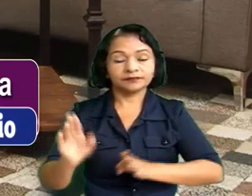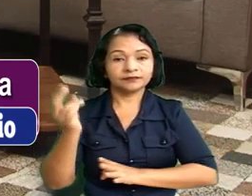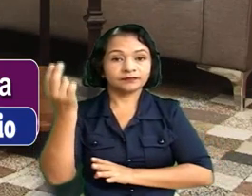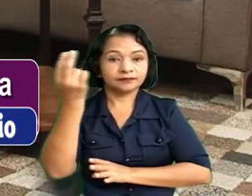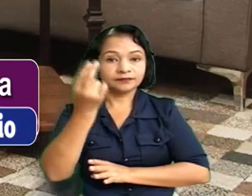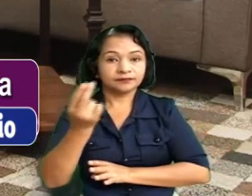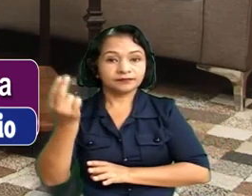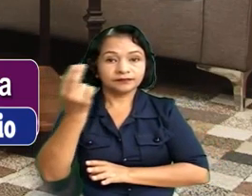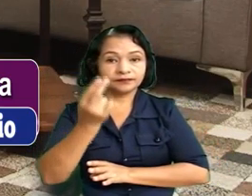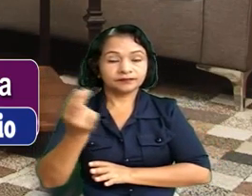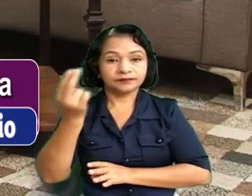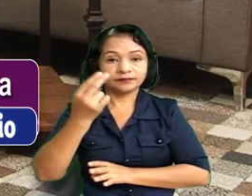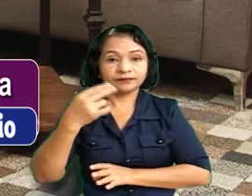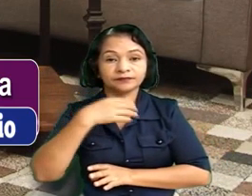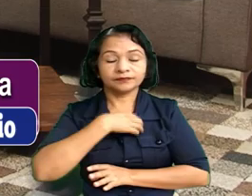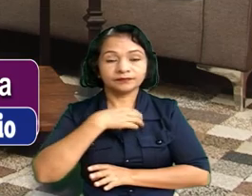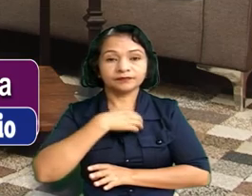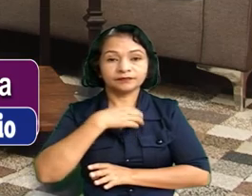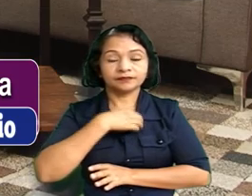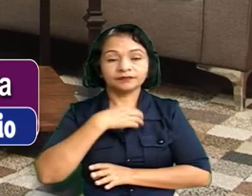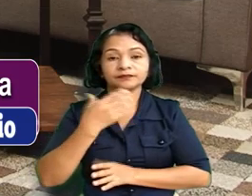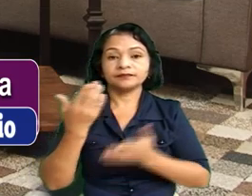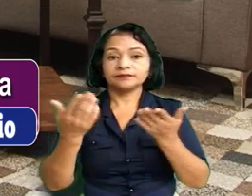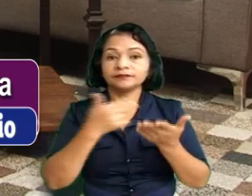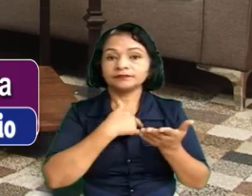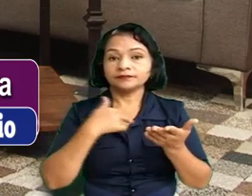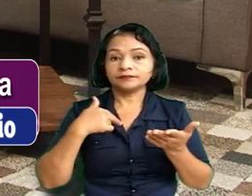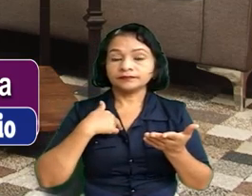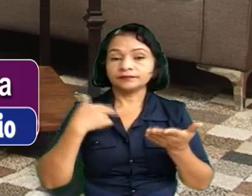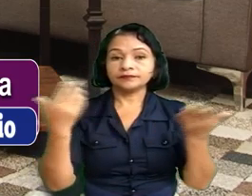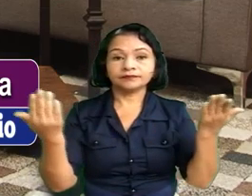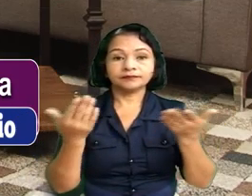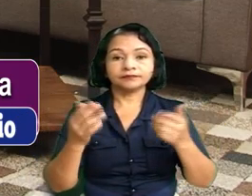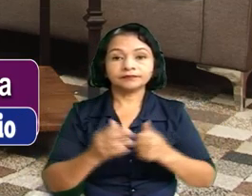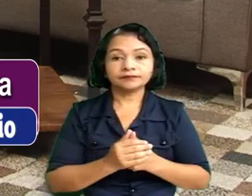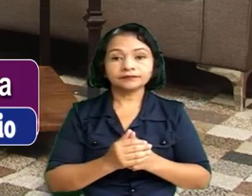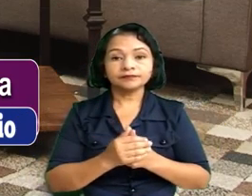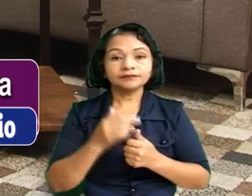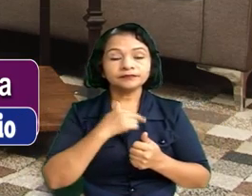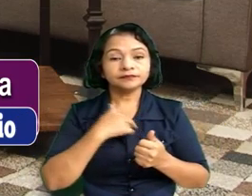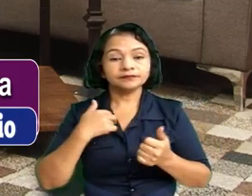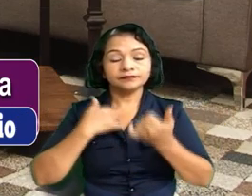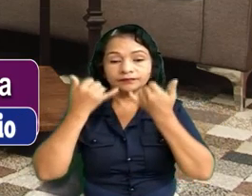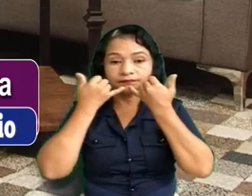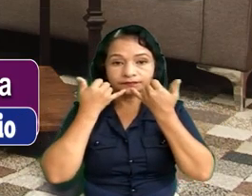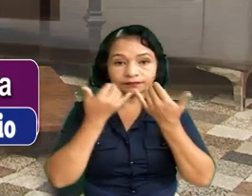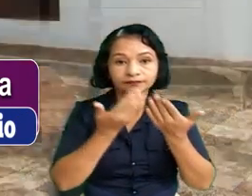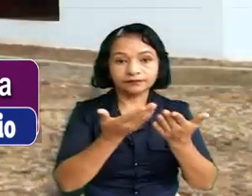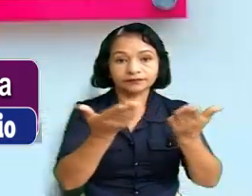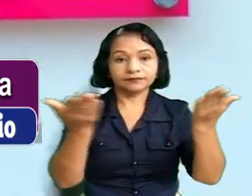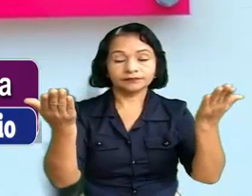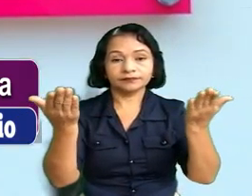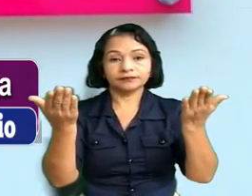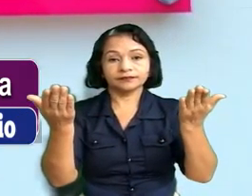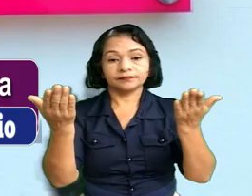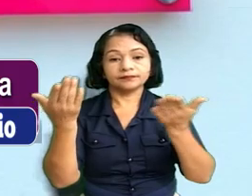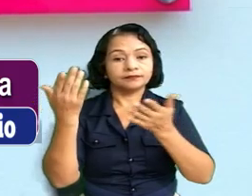ser parte de la estrategia y enfrentarlos. Ella interceptaba información de dónde ellos iban a